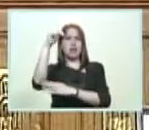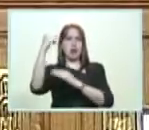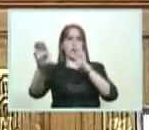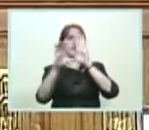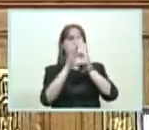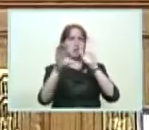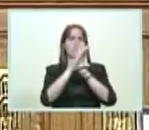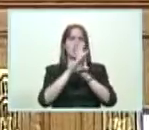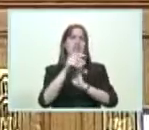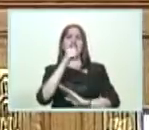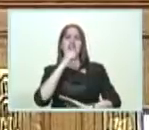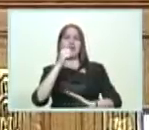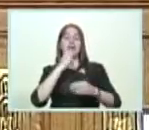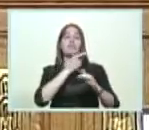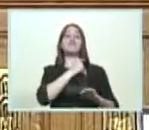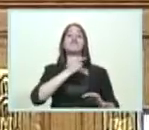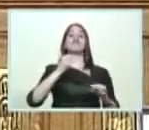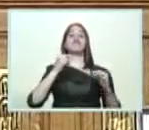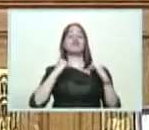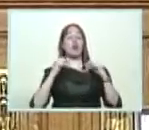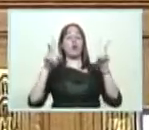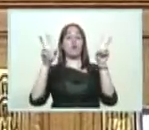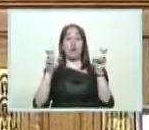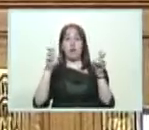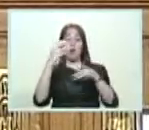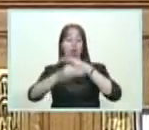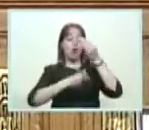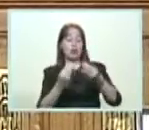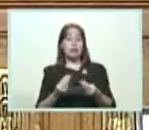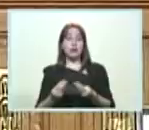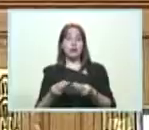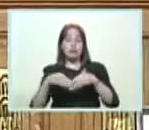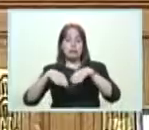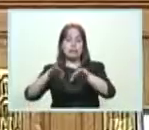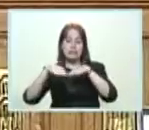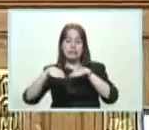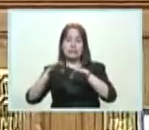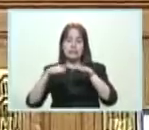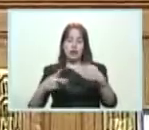estoy estrenando, mira. Liquiliqui nuevecito, hecho, cortado,